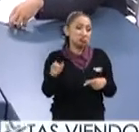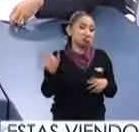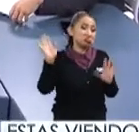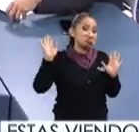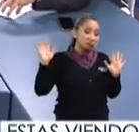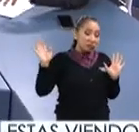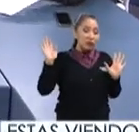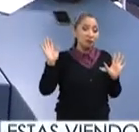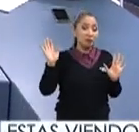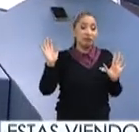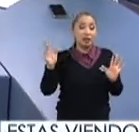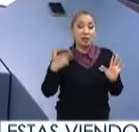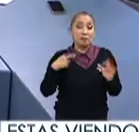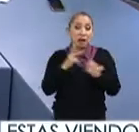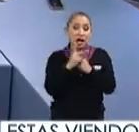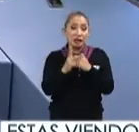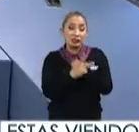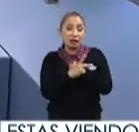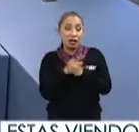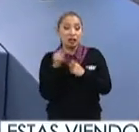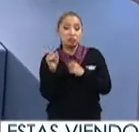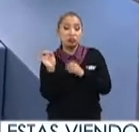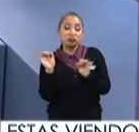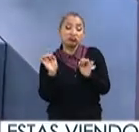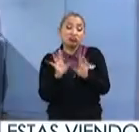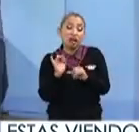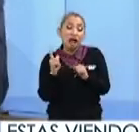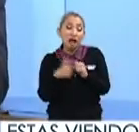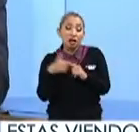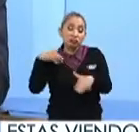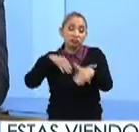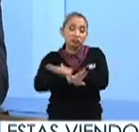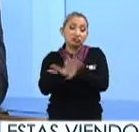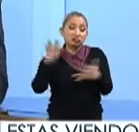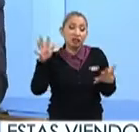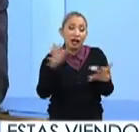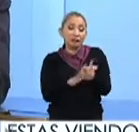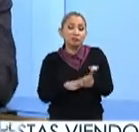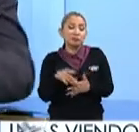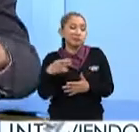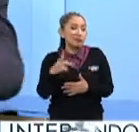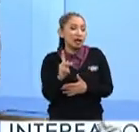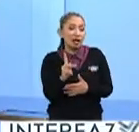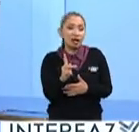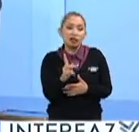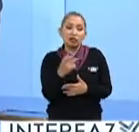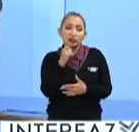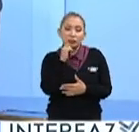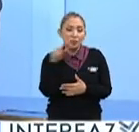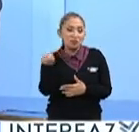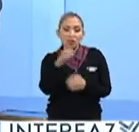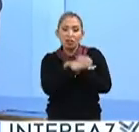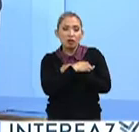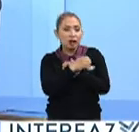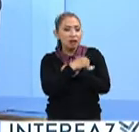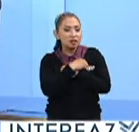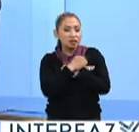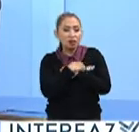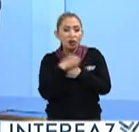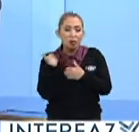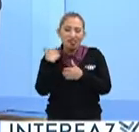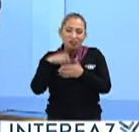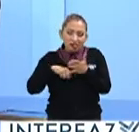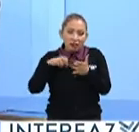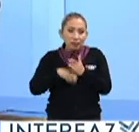allá en estos países nórdicos, donde por alguna razón llegan a las cárceles, pero también la misma educación los trata de